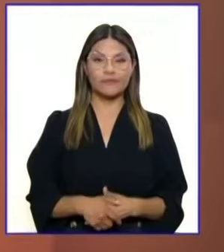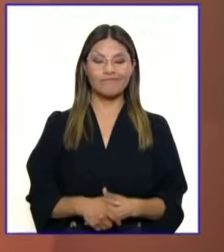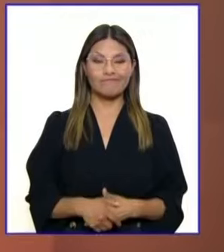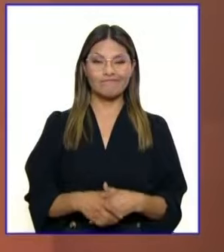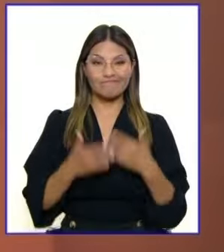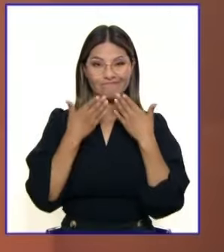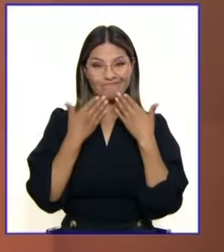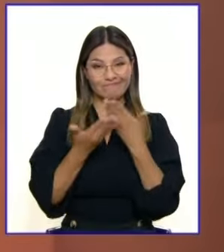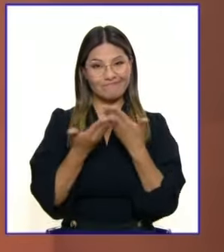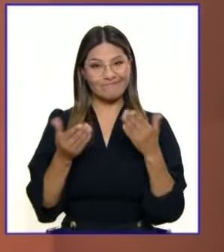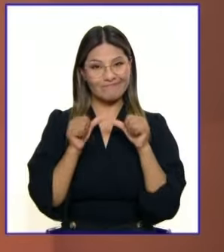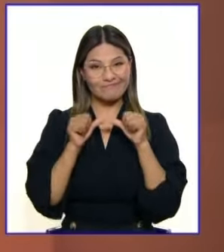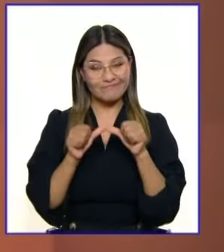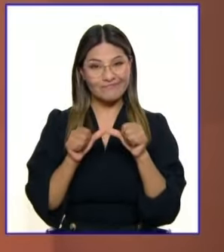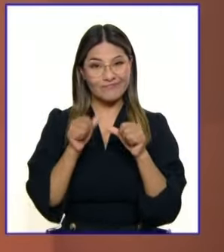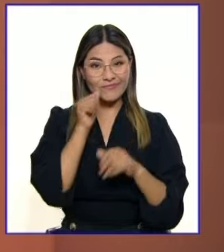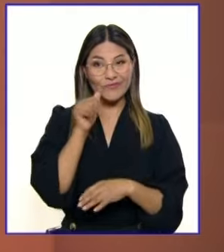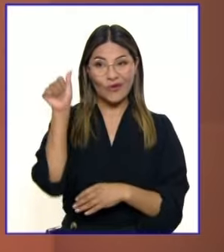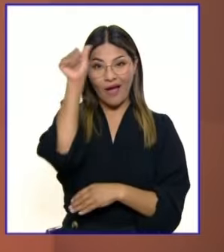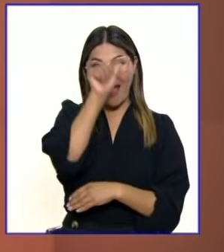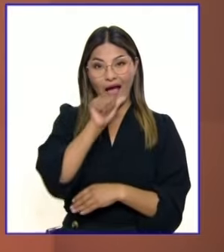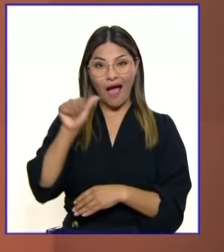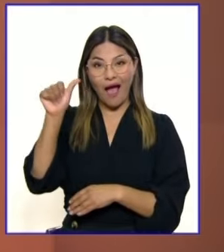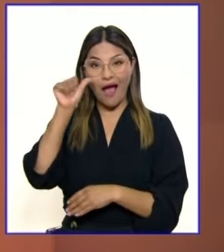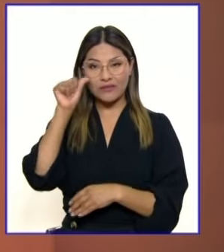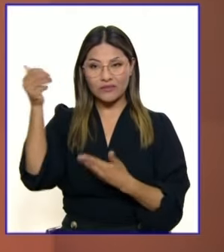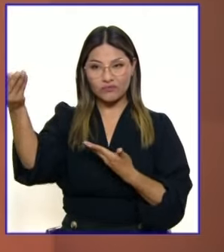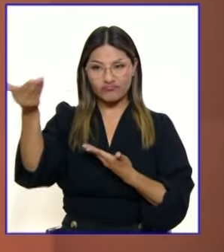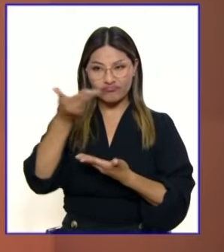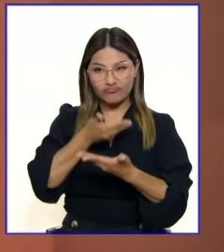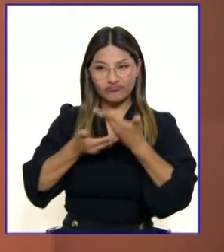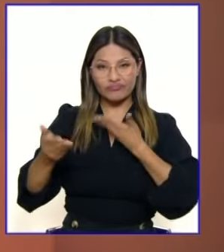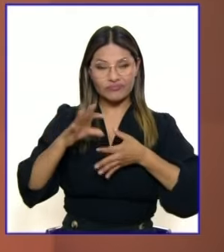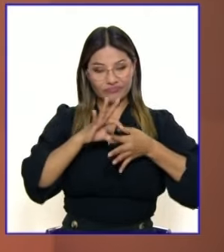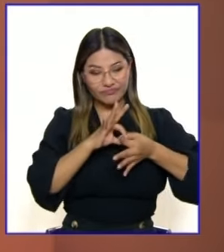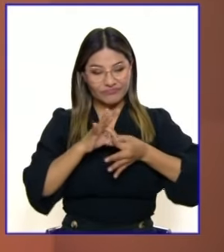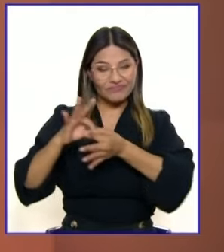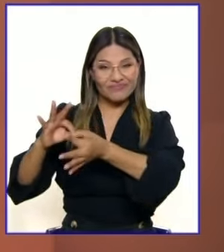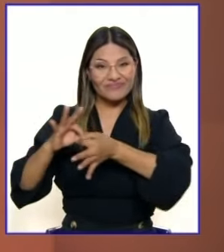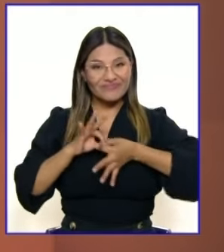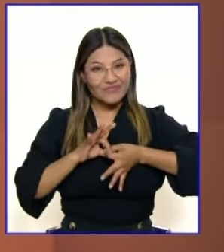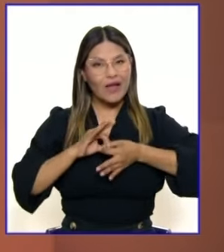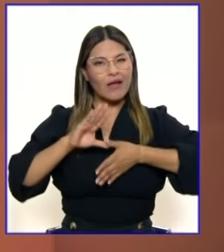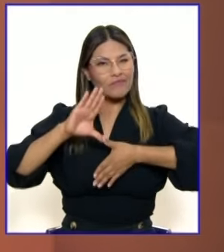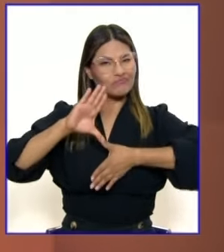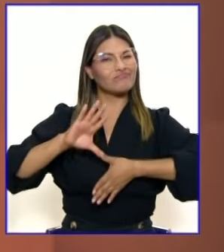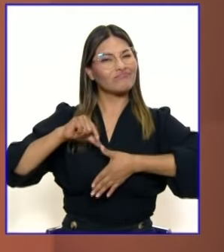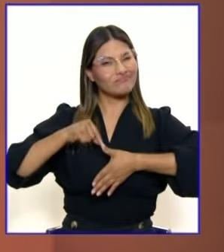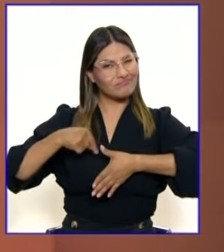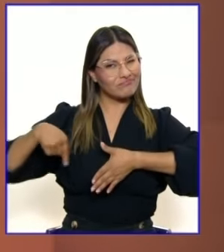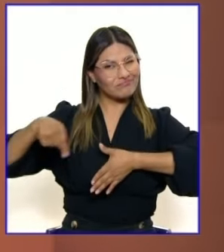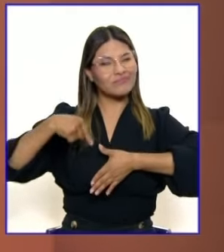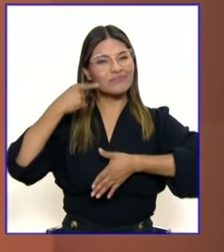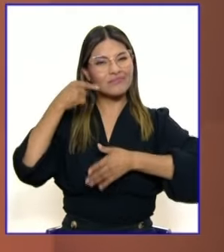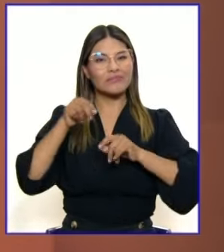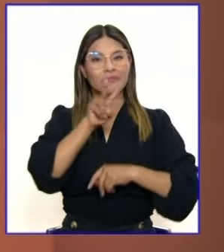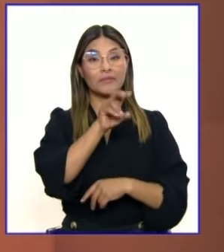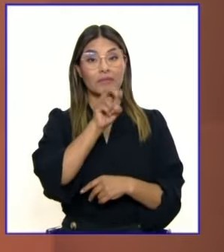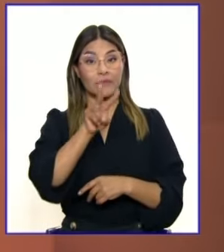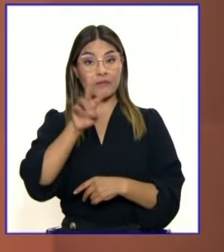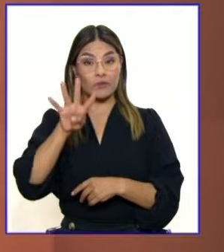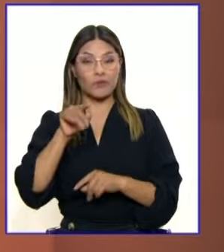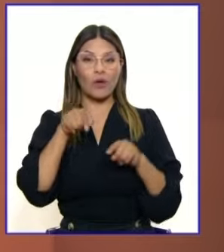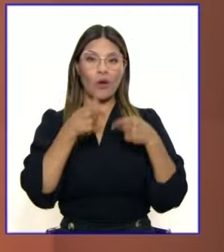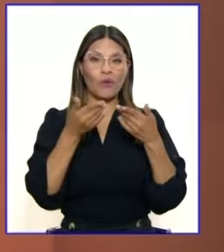Gracias por acompañarnos en Asia Pacífico 2024. Tenemos más información y los ojos del mundo se dirigen a la